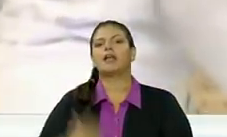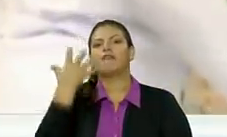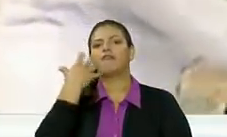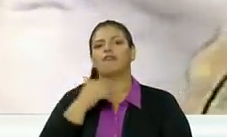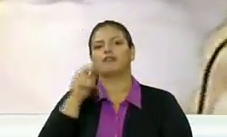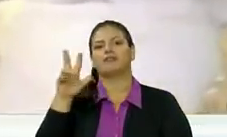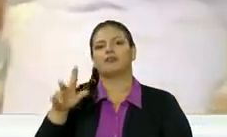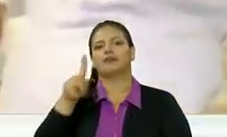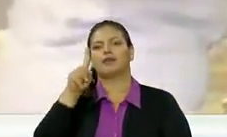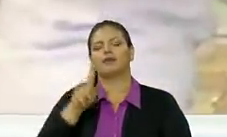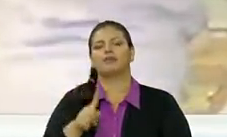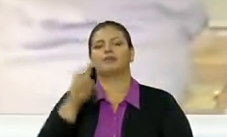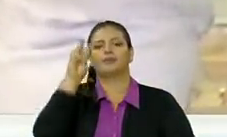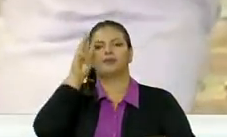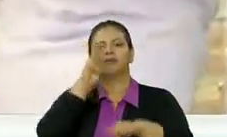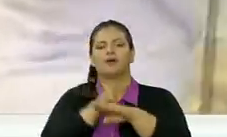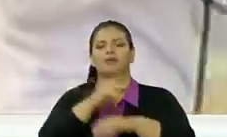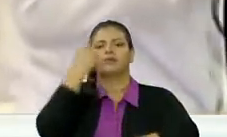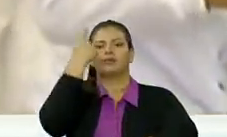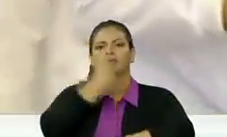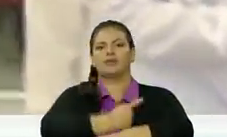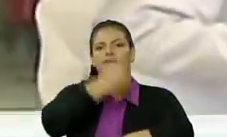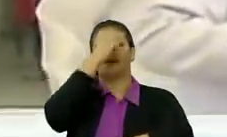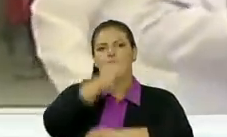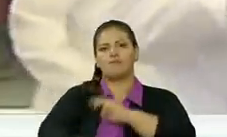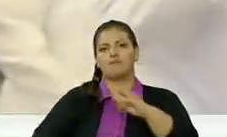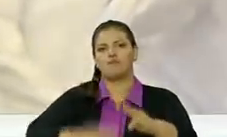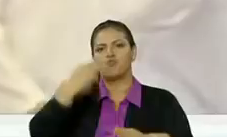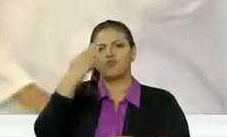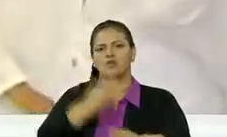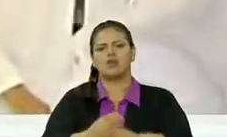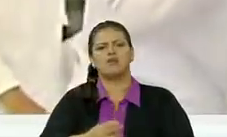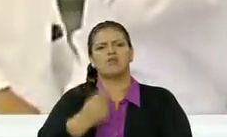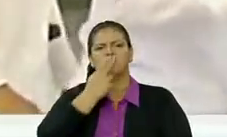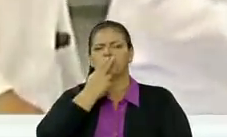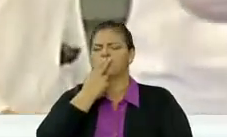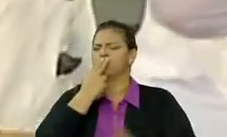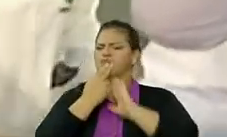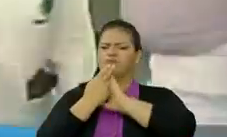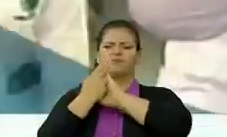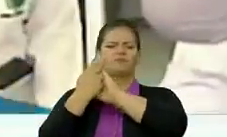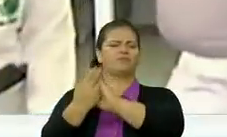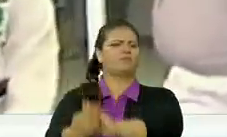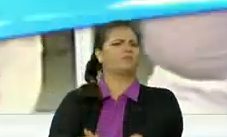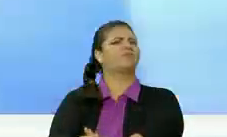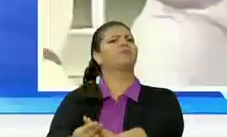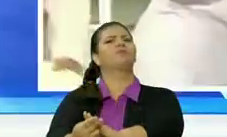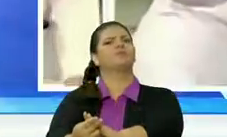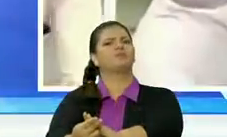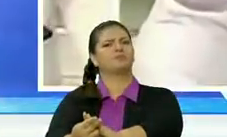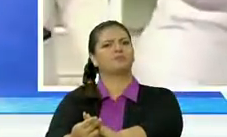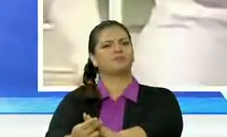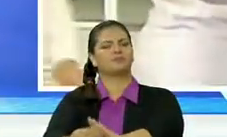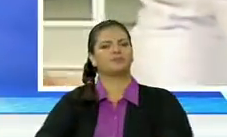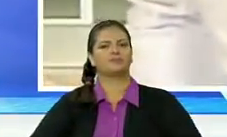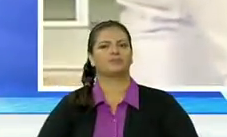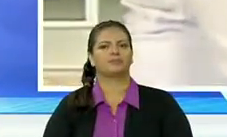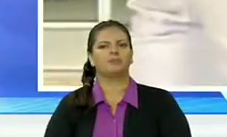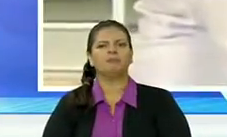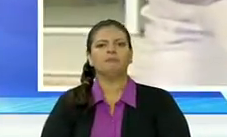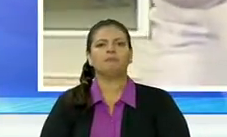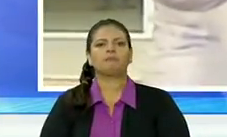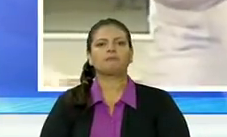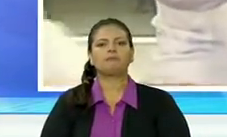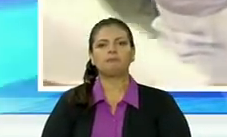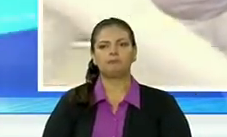Día Mundial Sin Tabaco, y nosotros aquí informándoles de lo que tiene que ver en cuanto a los riesgos y recomendaciones. Compañeros, muy buenos días. Gracias, Charlie.